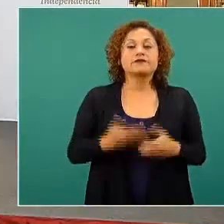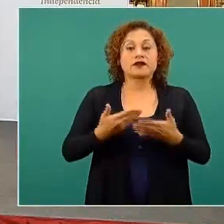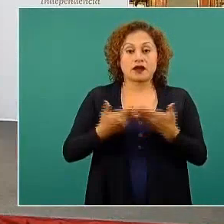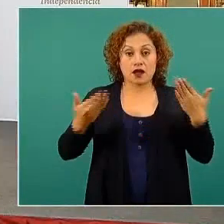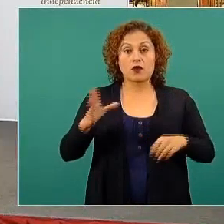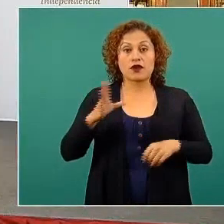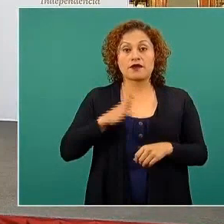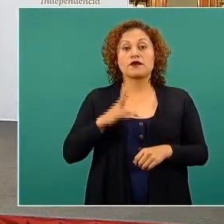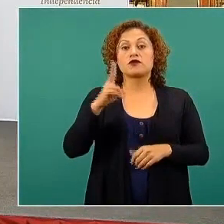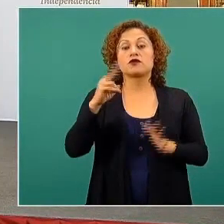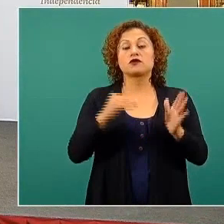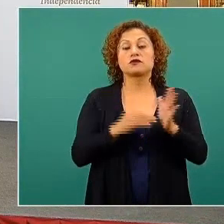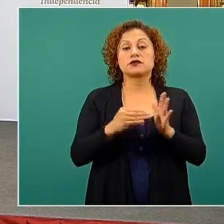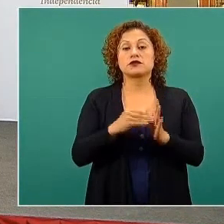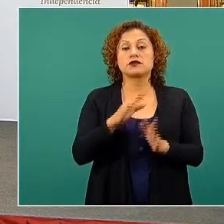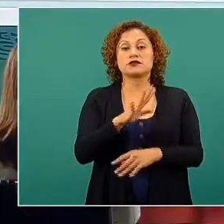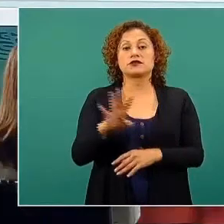de